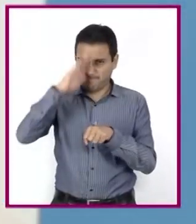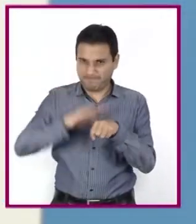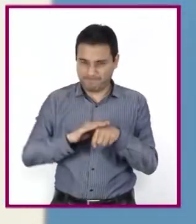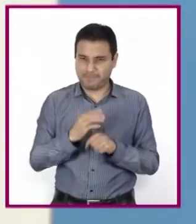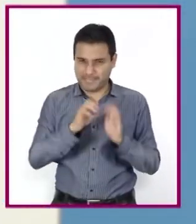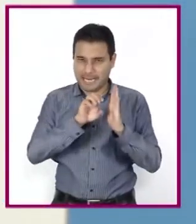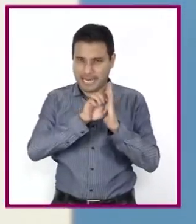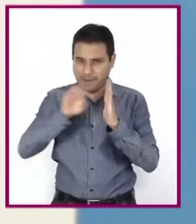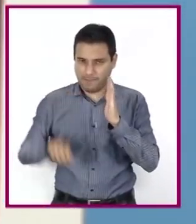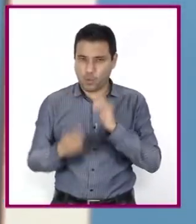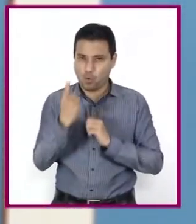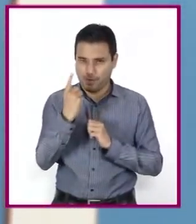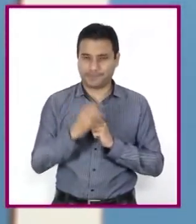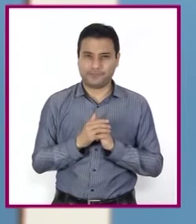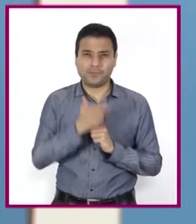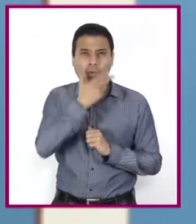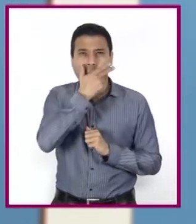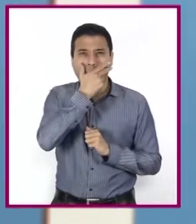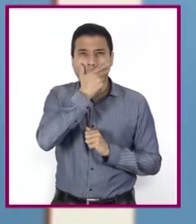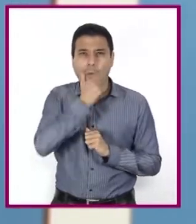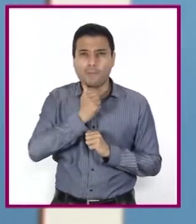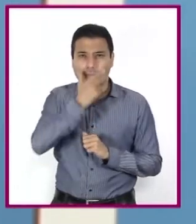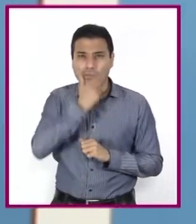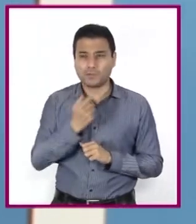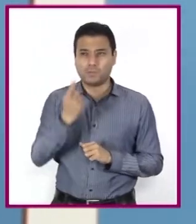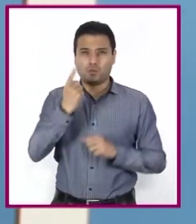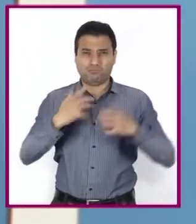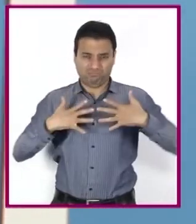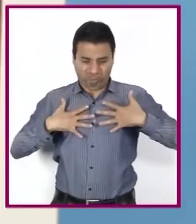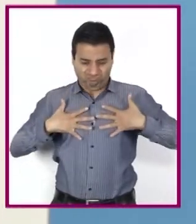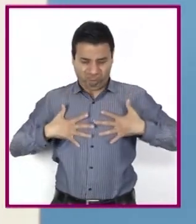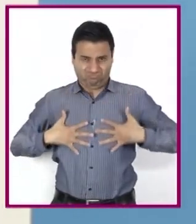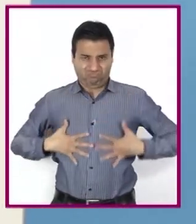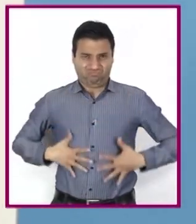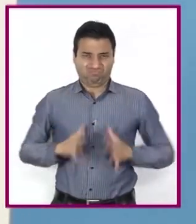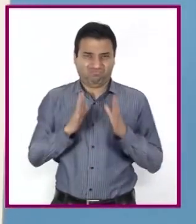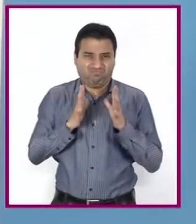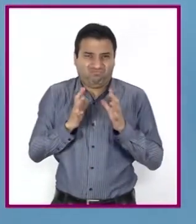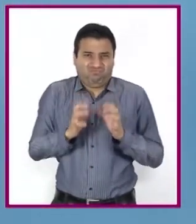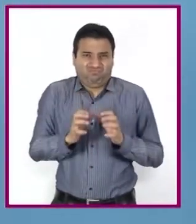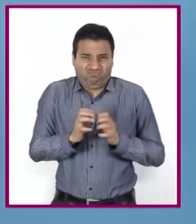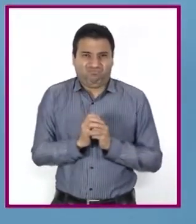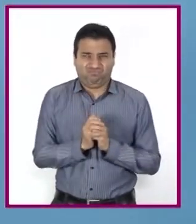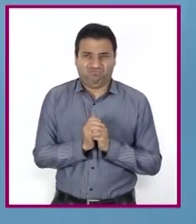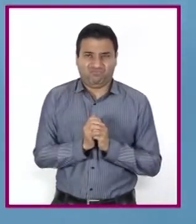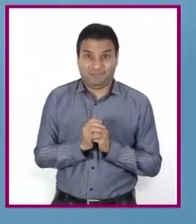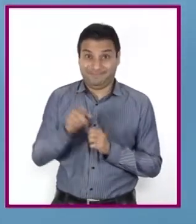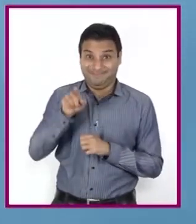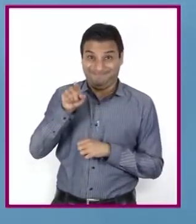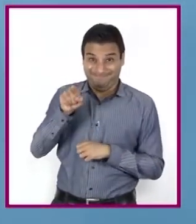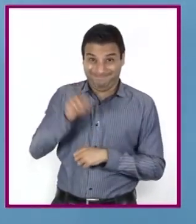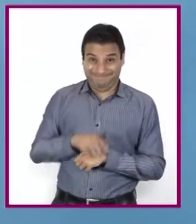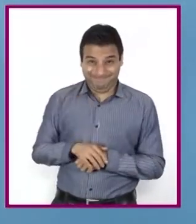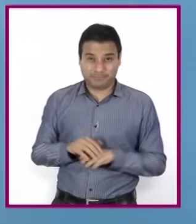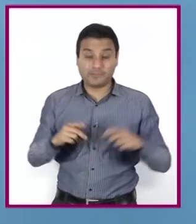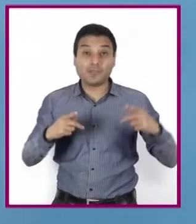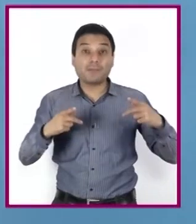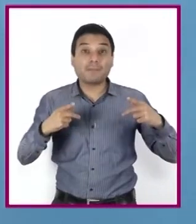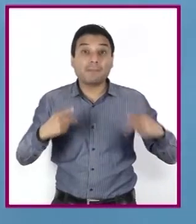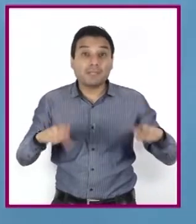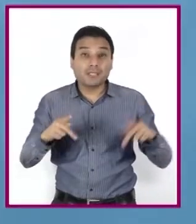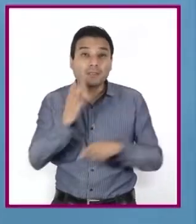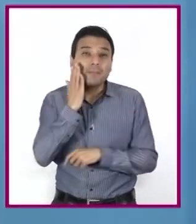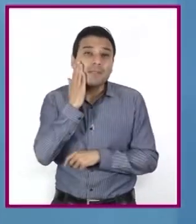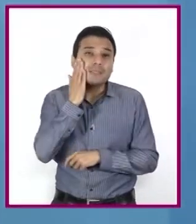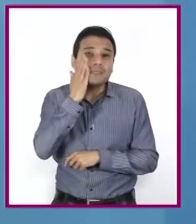un caballero muy bien vestido, ocultando su rostro con una careta, vendía manzanas de un